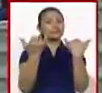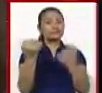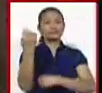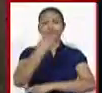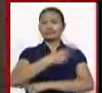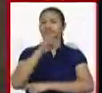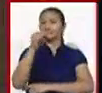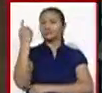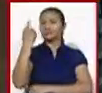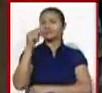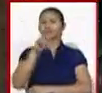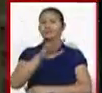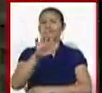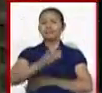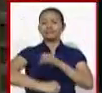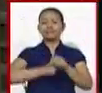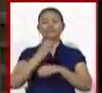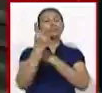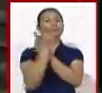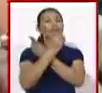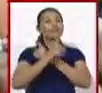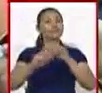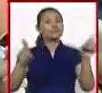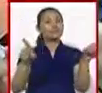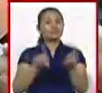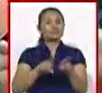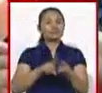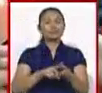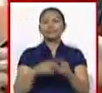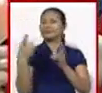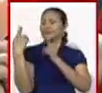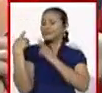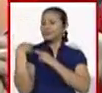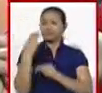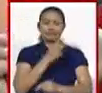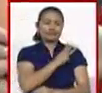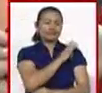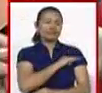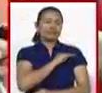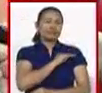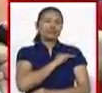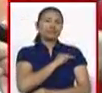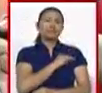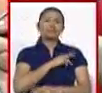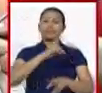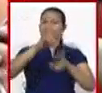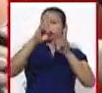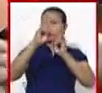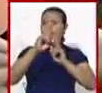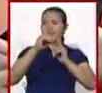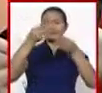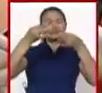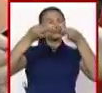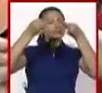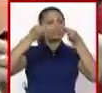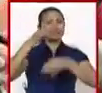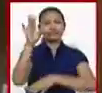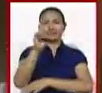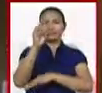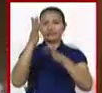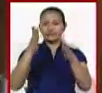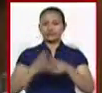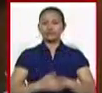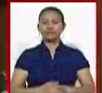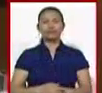día, no solamente por los 35 años de democracia, sino porque también es un deber moral como ciudadano hacer respetar nuestra decisión como